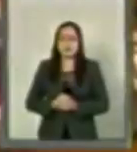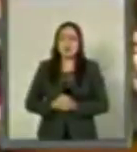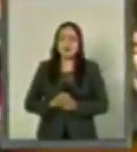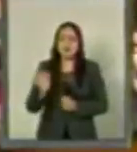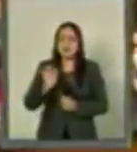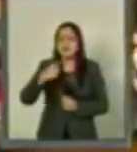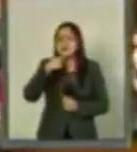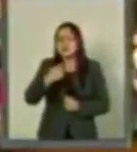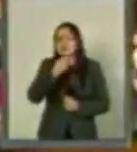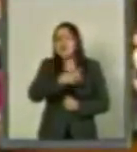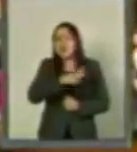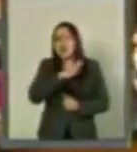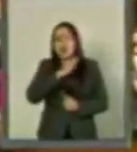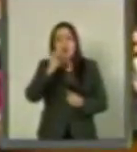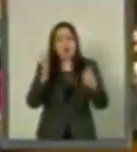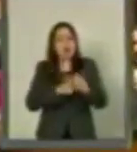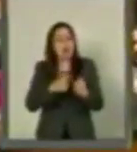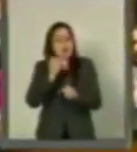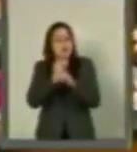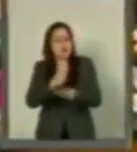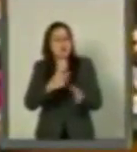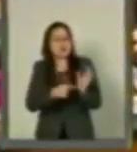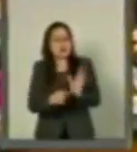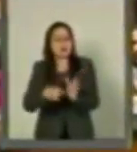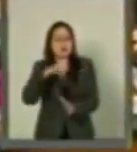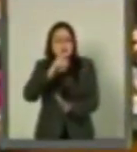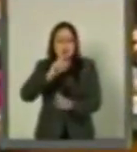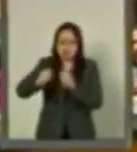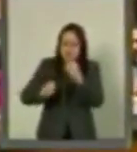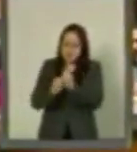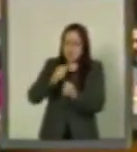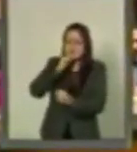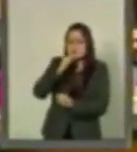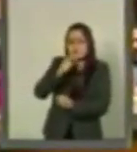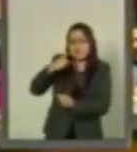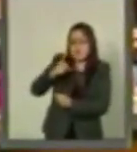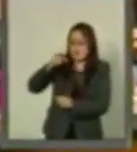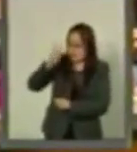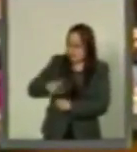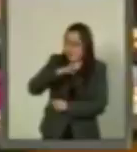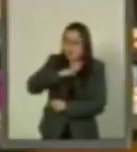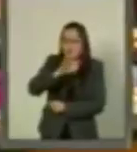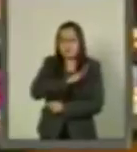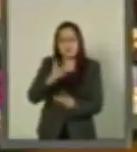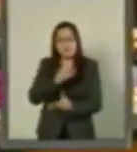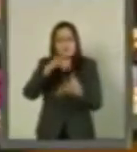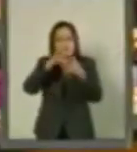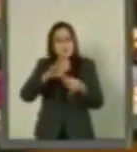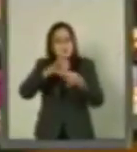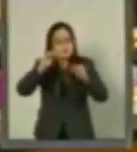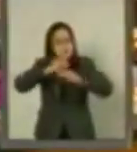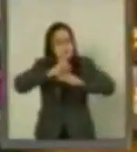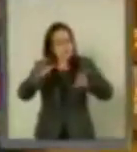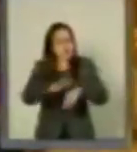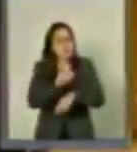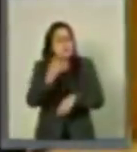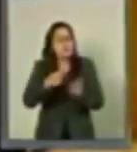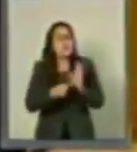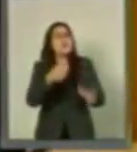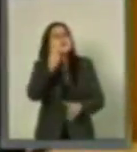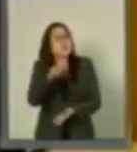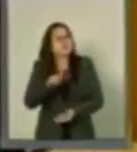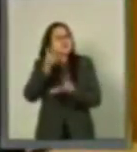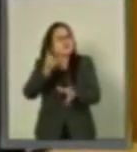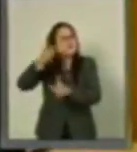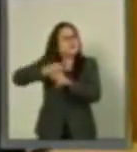que se atreven a hablar de cifras alegres sin atreverse, sin siquiera ser capaces de explicar por qué se atreven a